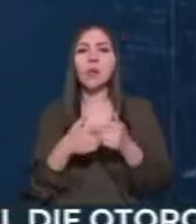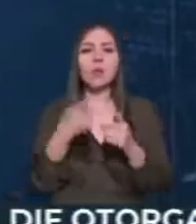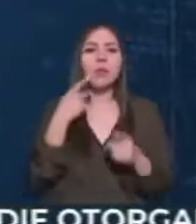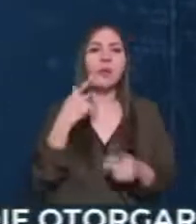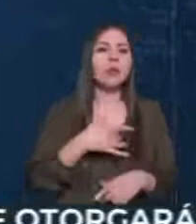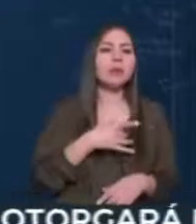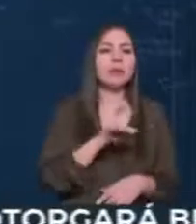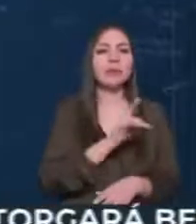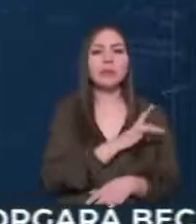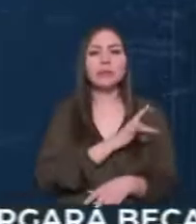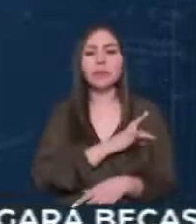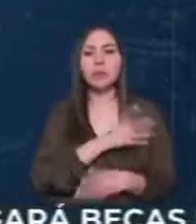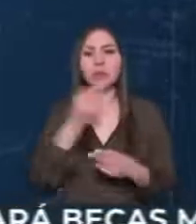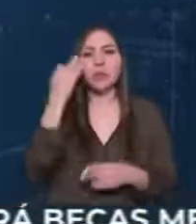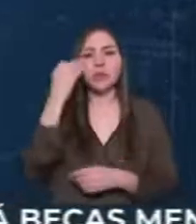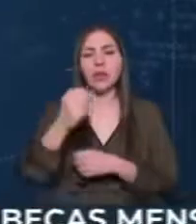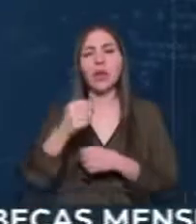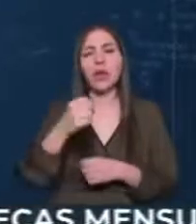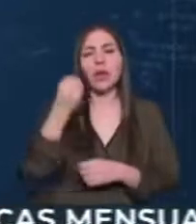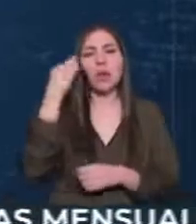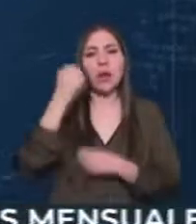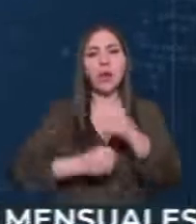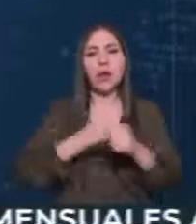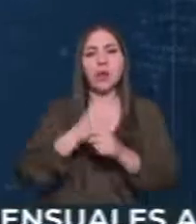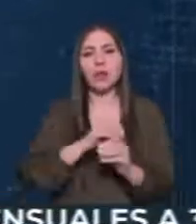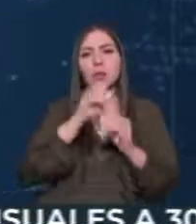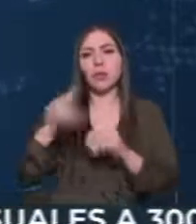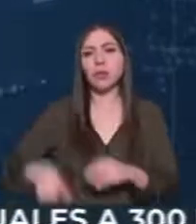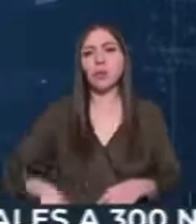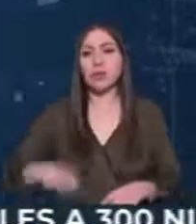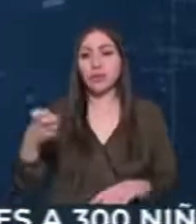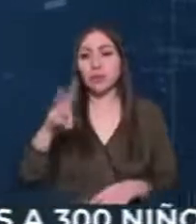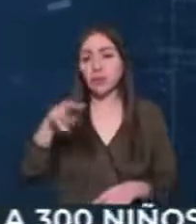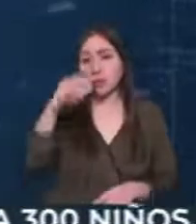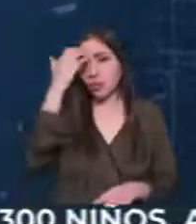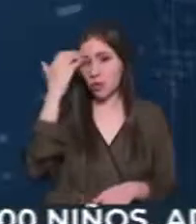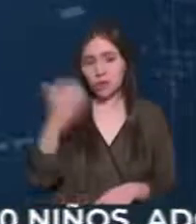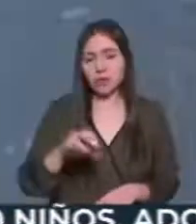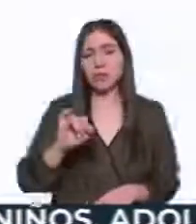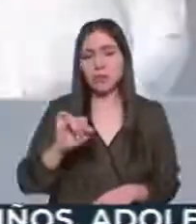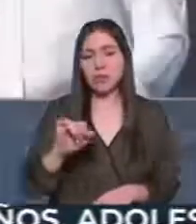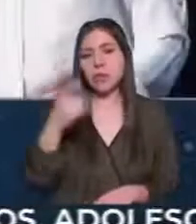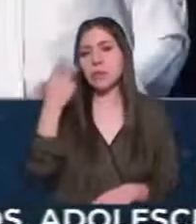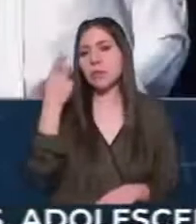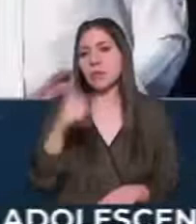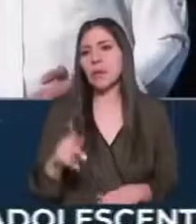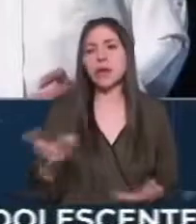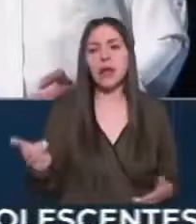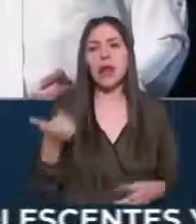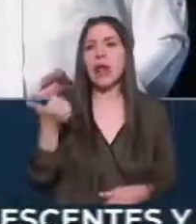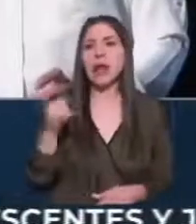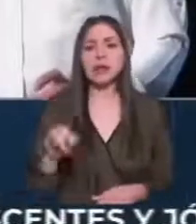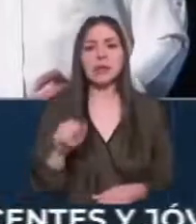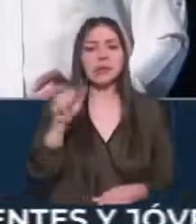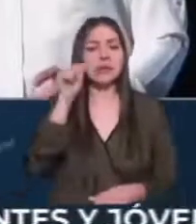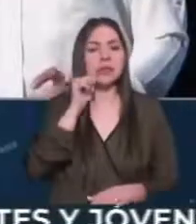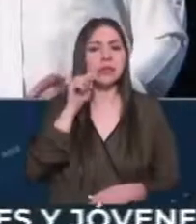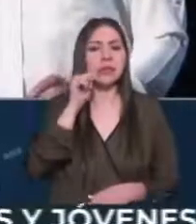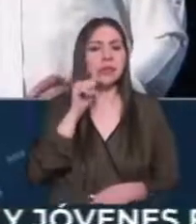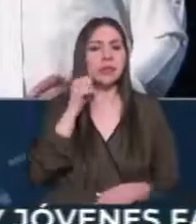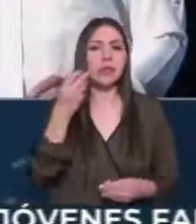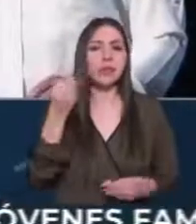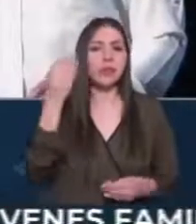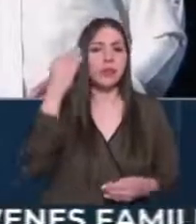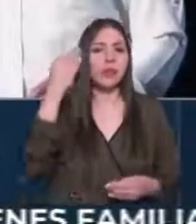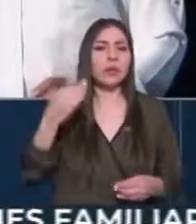En ese sentido, es terrible, sin duda, pero es un asunto que viven los ciudadanos en muchos lugares